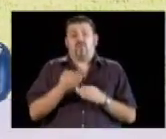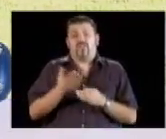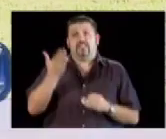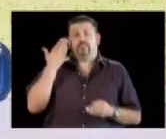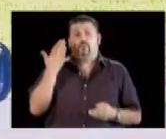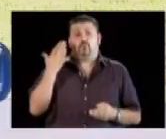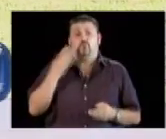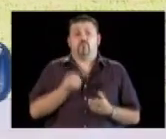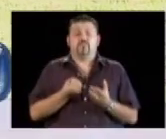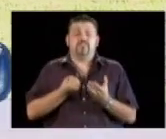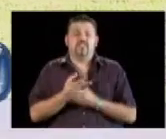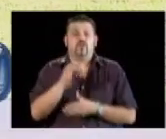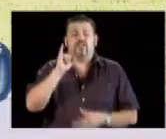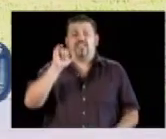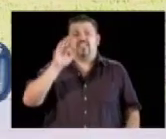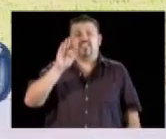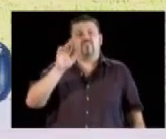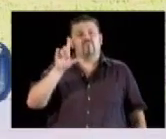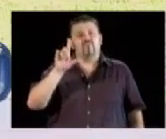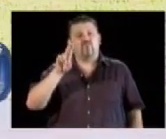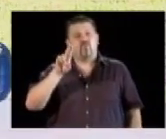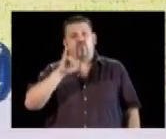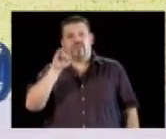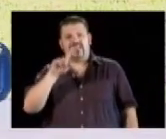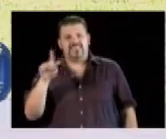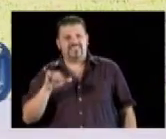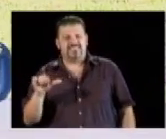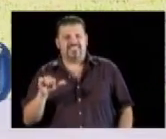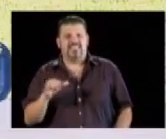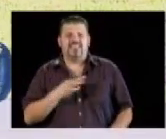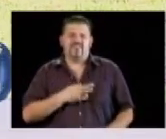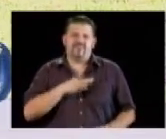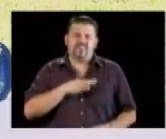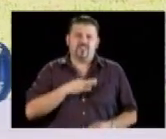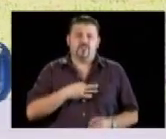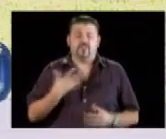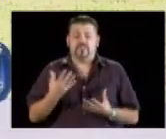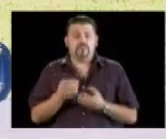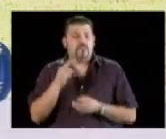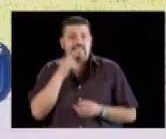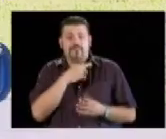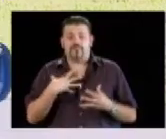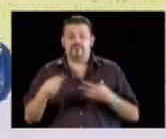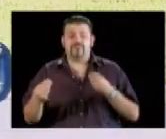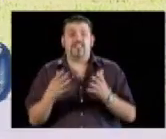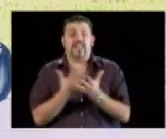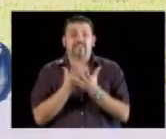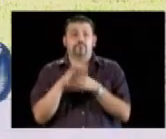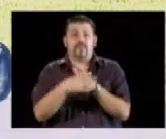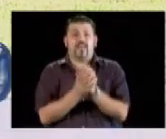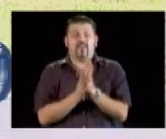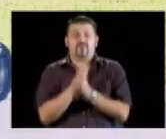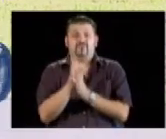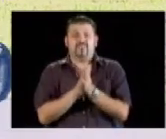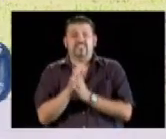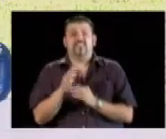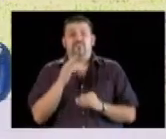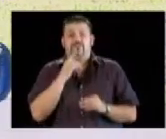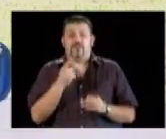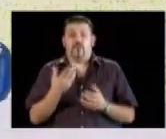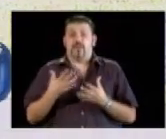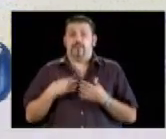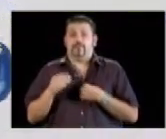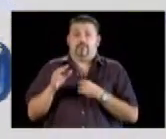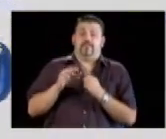saben que han estado diciendo que es muy importante porque el contagio más rápido es a través de las manos. Estornuda uno y en lugar de taparse con la ropa o con